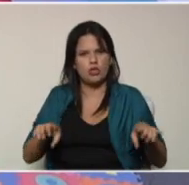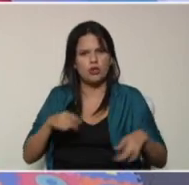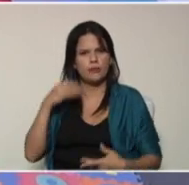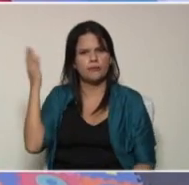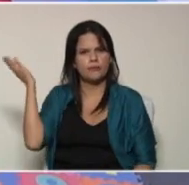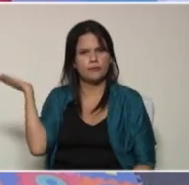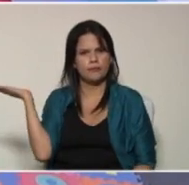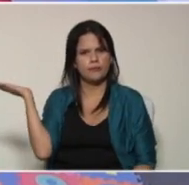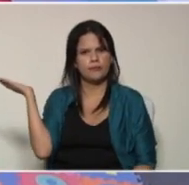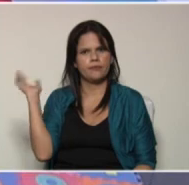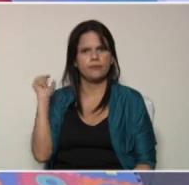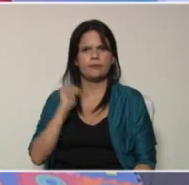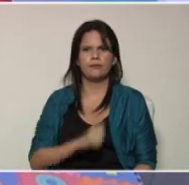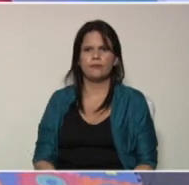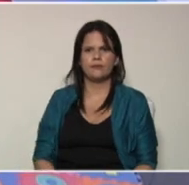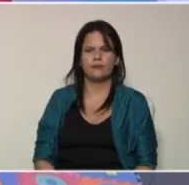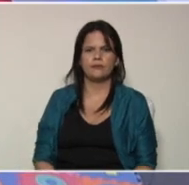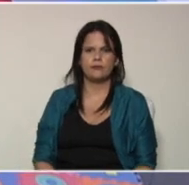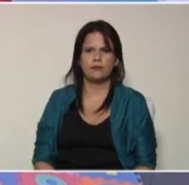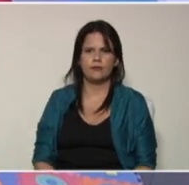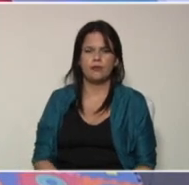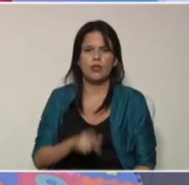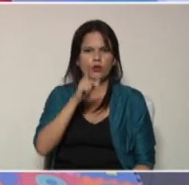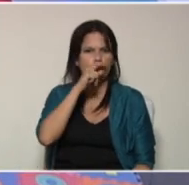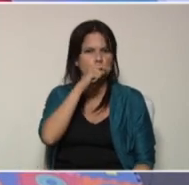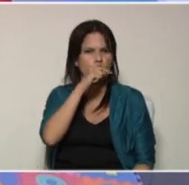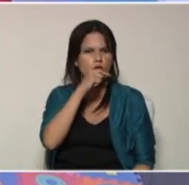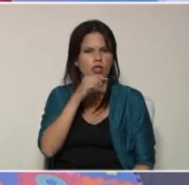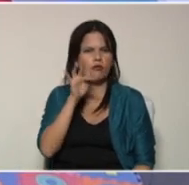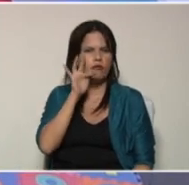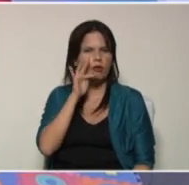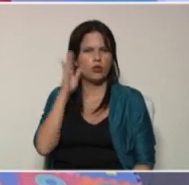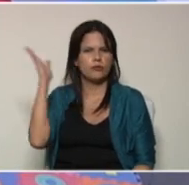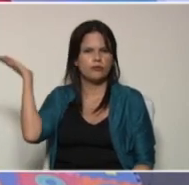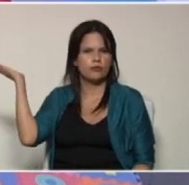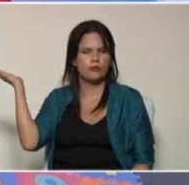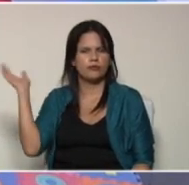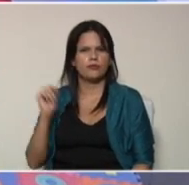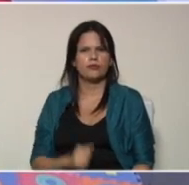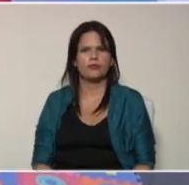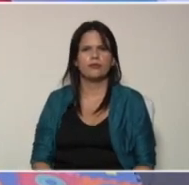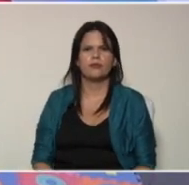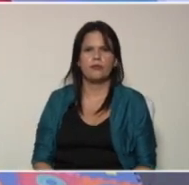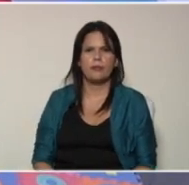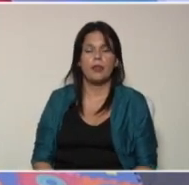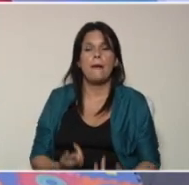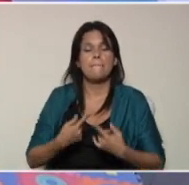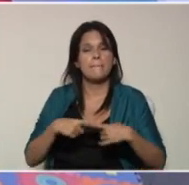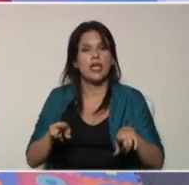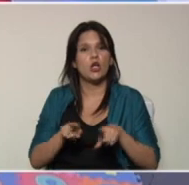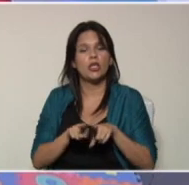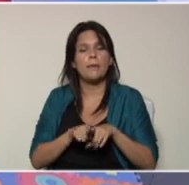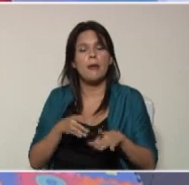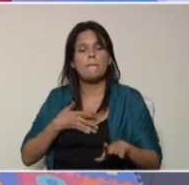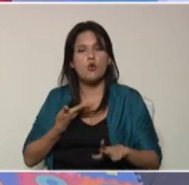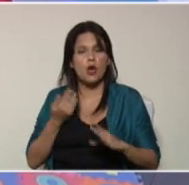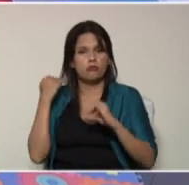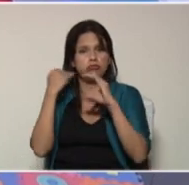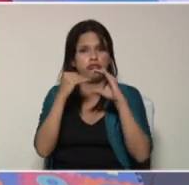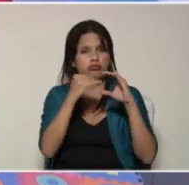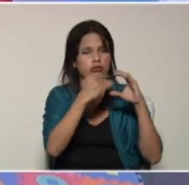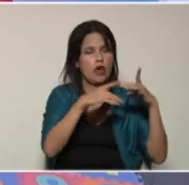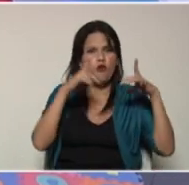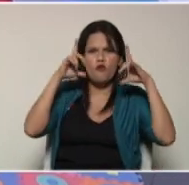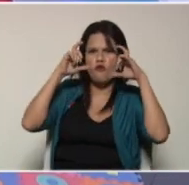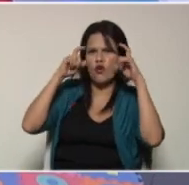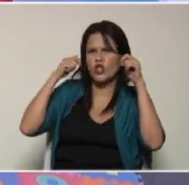Educación lo puedes conseguir en Twitter en Instagram y Facebook ¿no te parece maravilloso? pero además también puedes enviarnos fotografías,